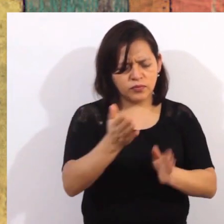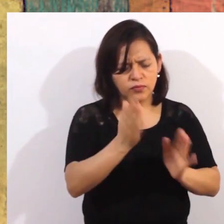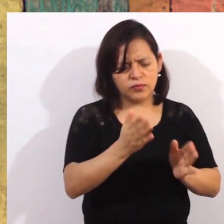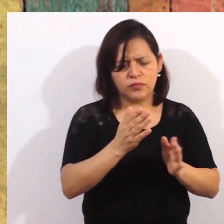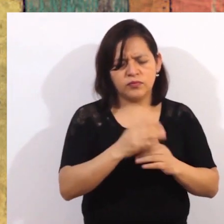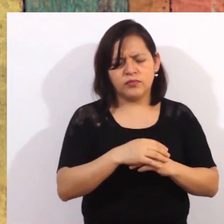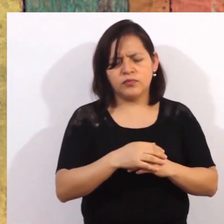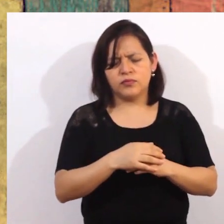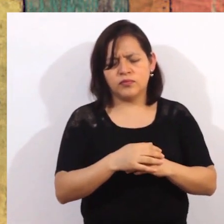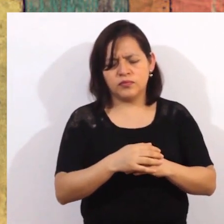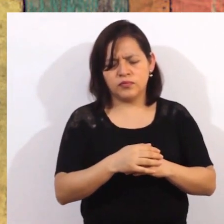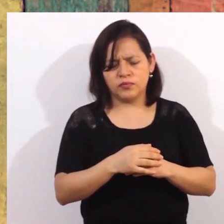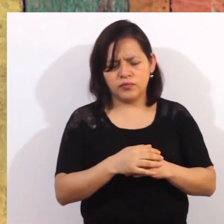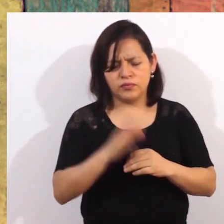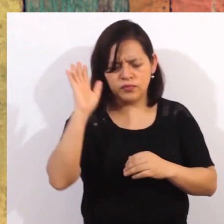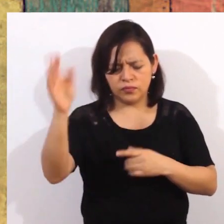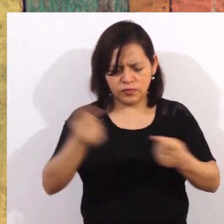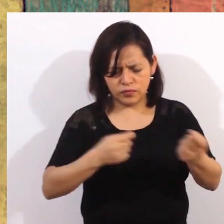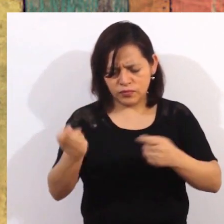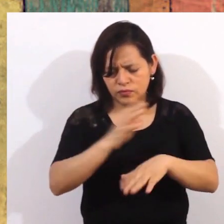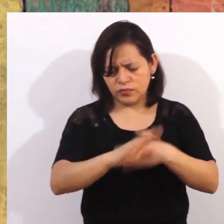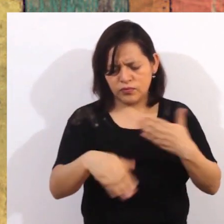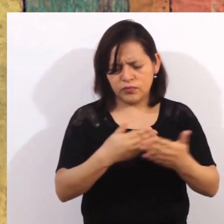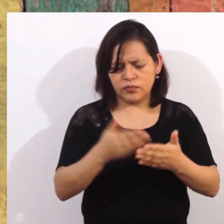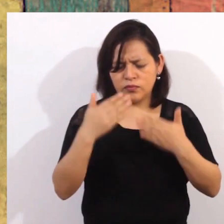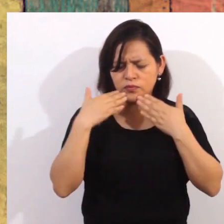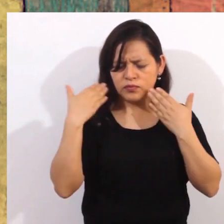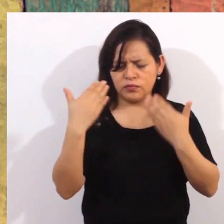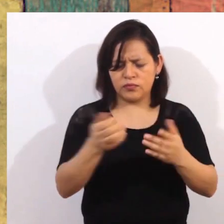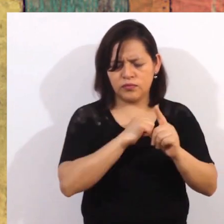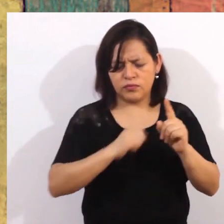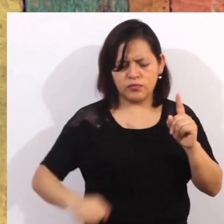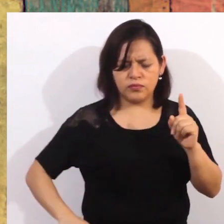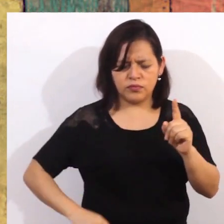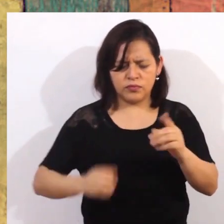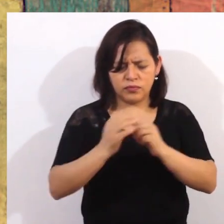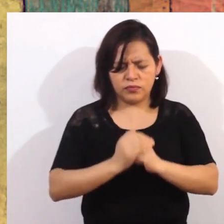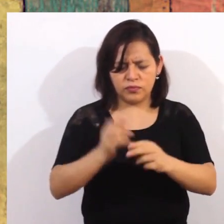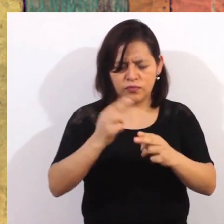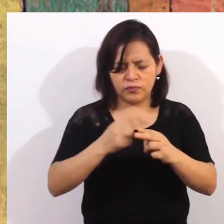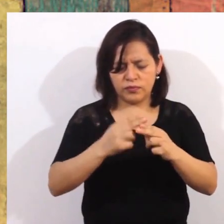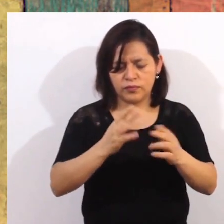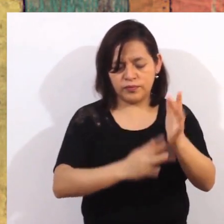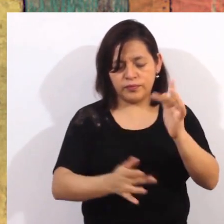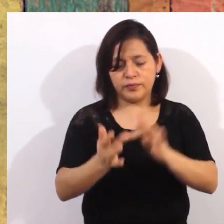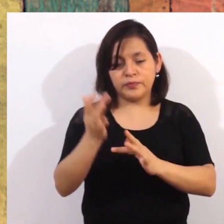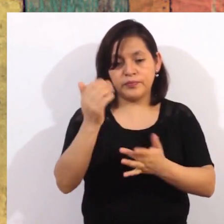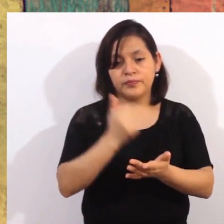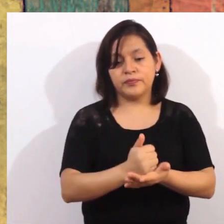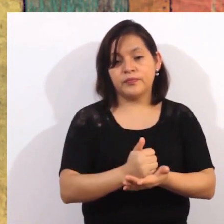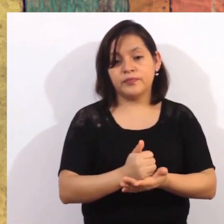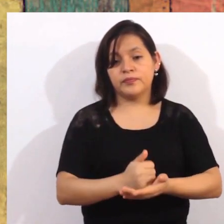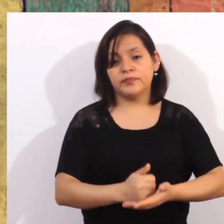tú controlas todo lo que sucede en sus vidas. Así es con tu pueblo. Te damos gracias y oramos en el nombre de Cristo Jesús.